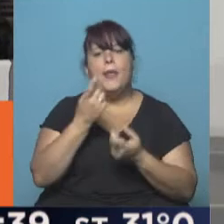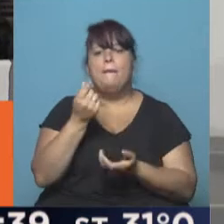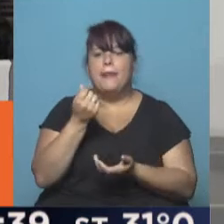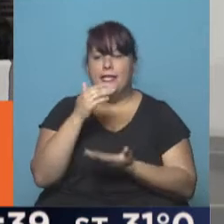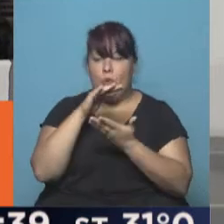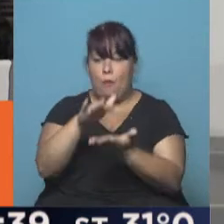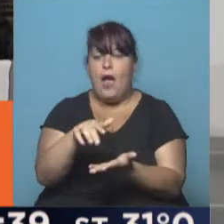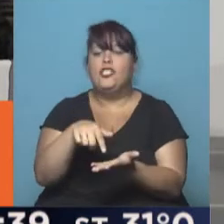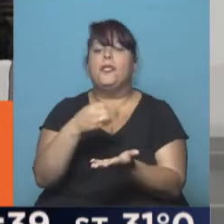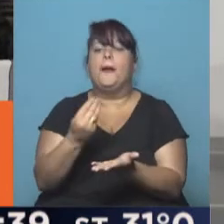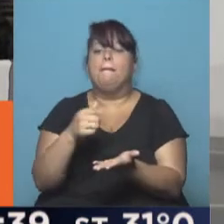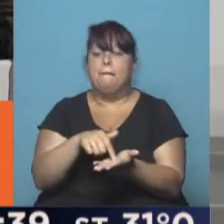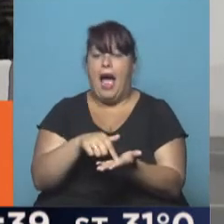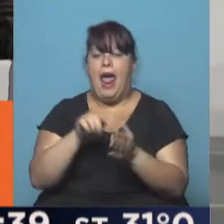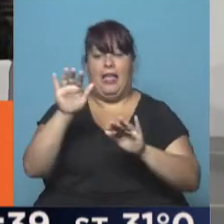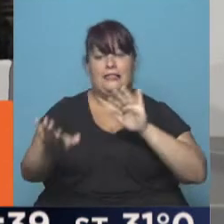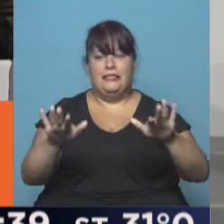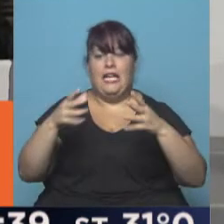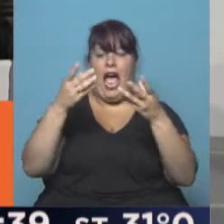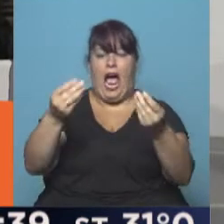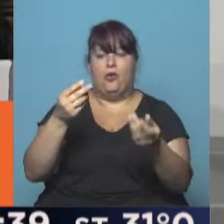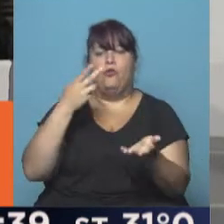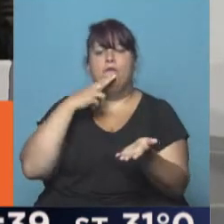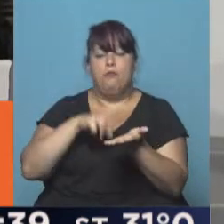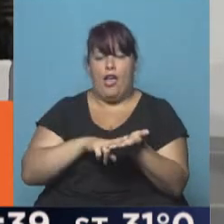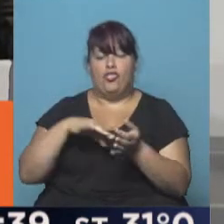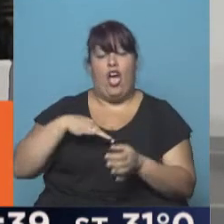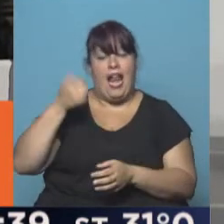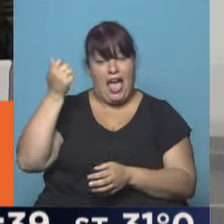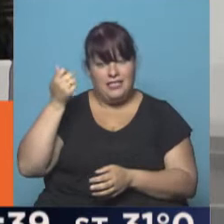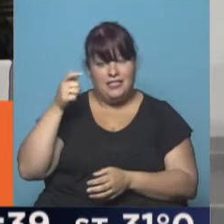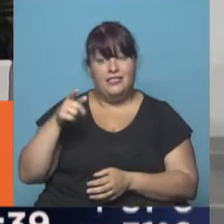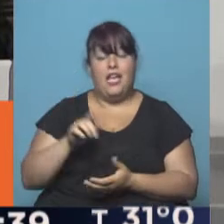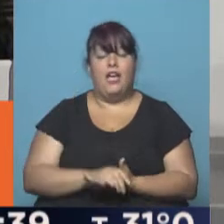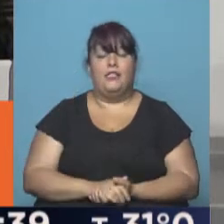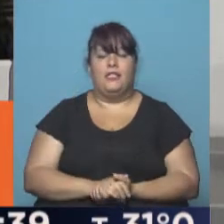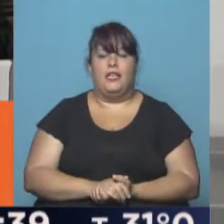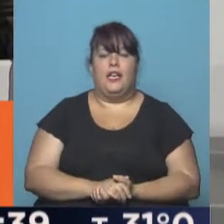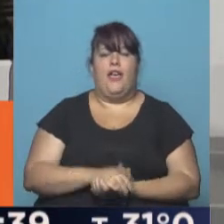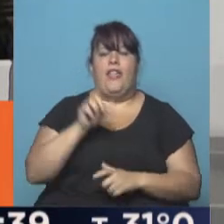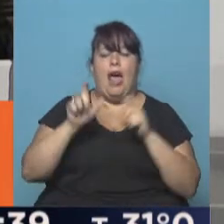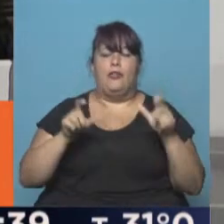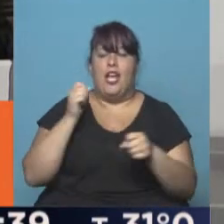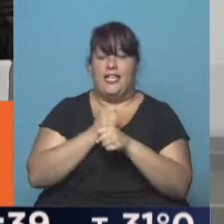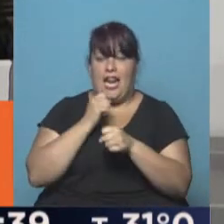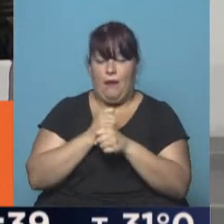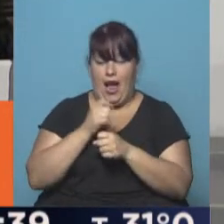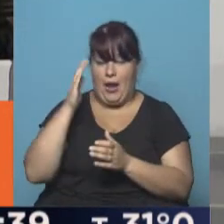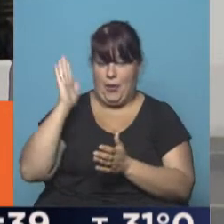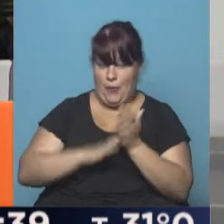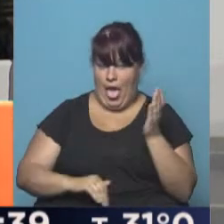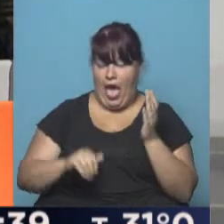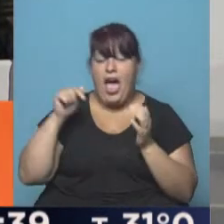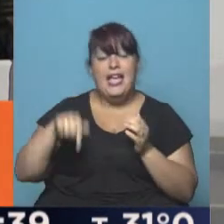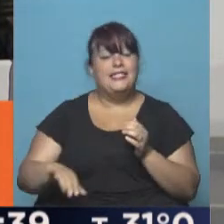presupuestaria destinada a aliviar el impuesto a las ganancias de los trabajadores en relación de dependencia para